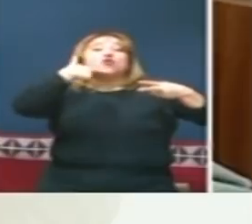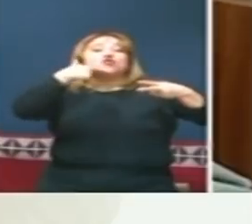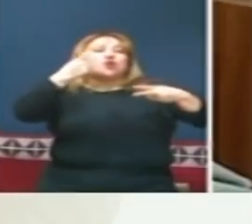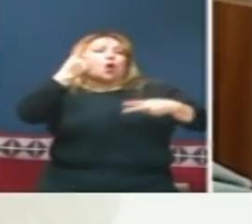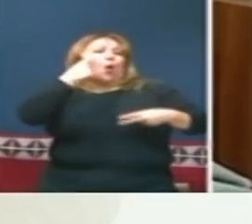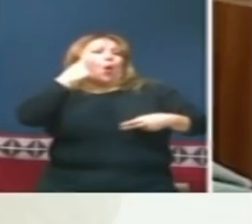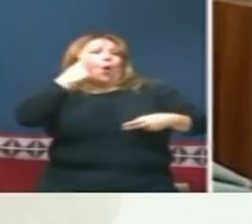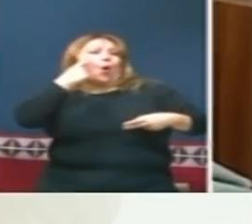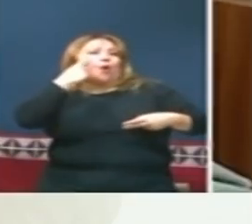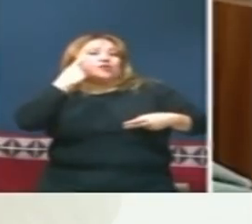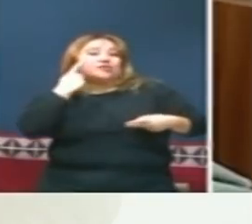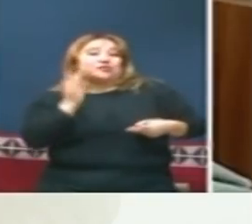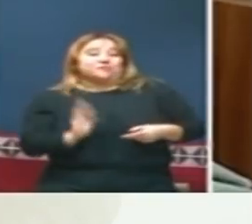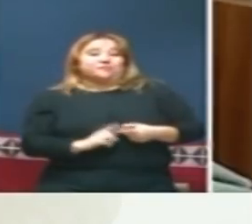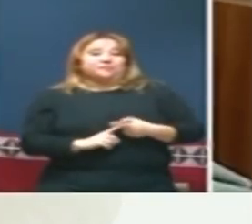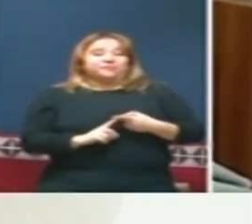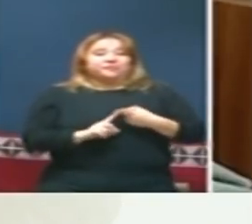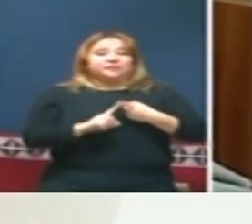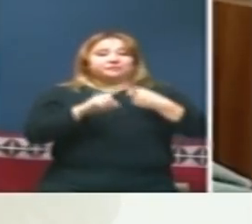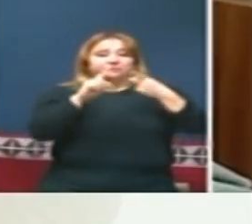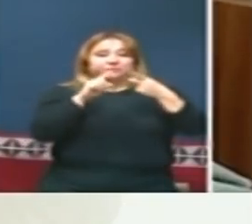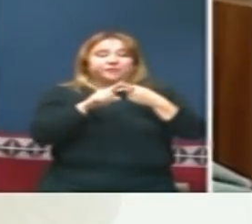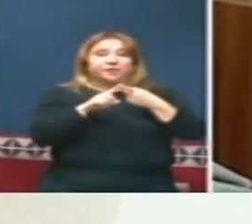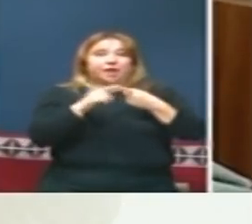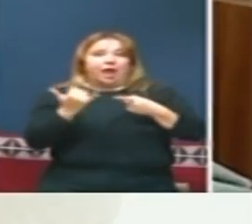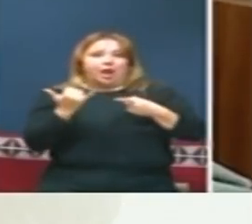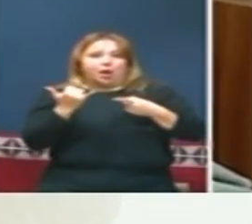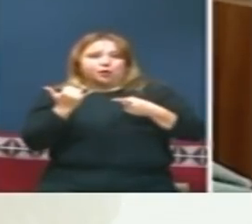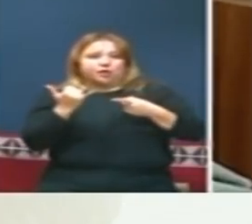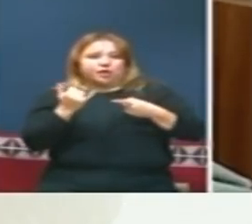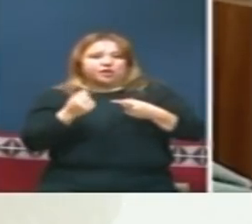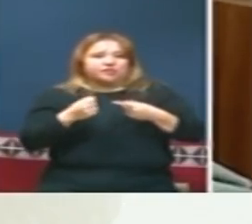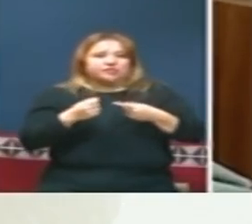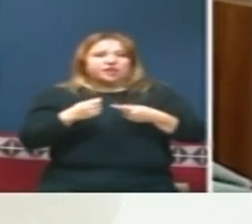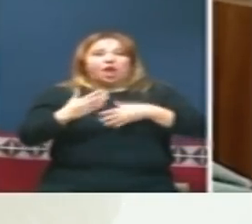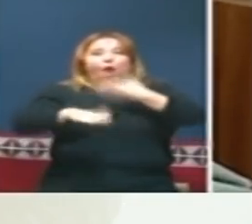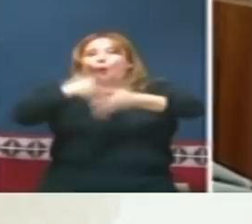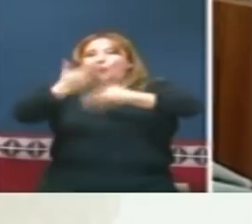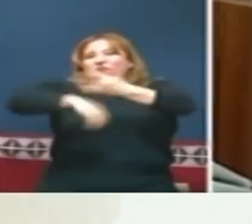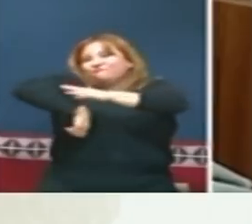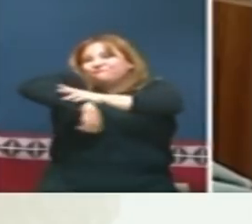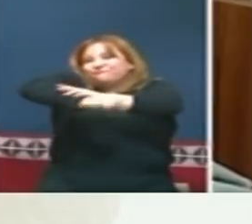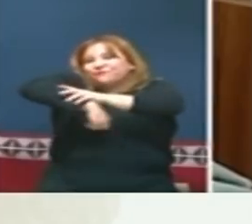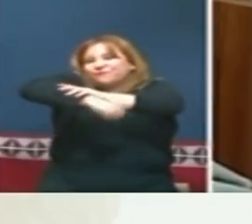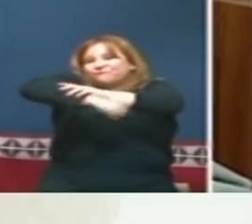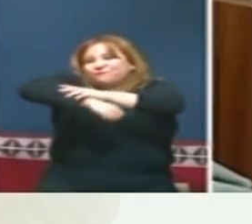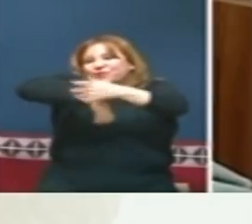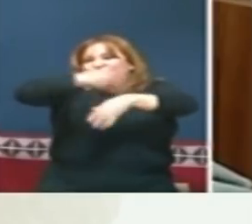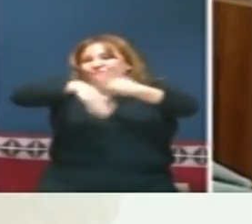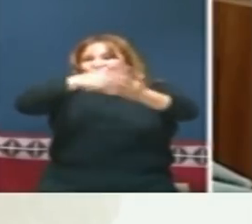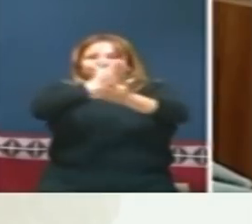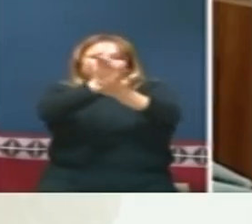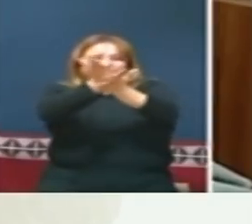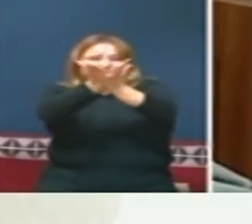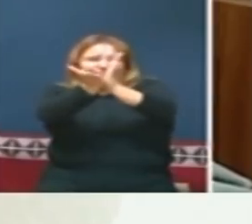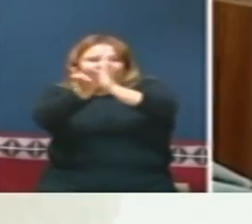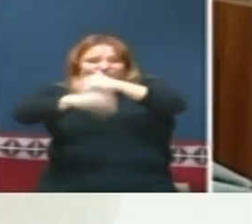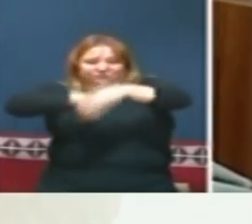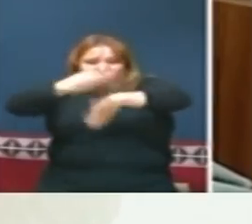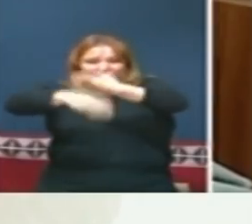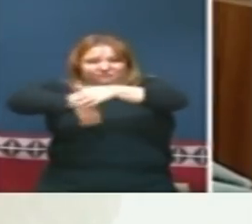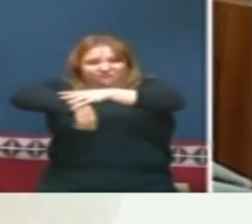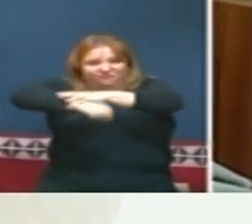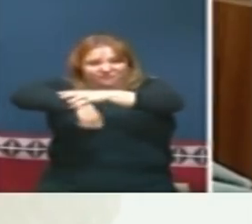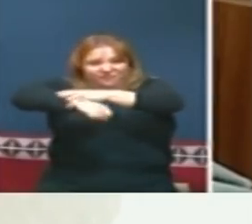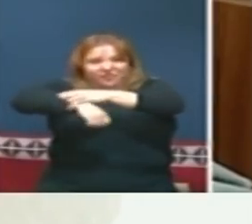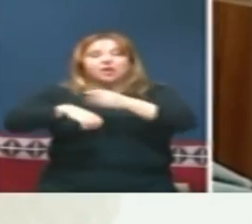conocí circunstancialmente en un campeonato de fútbol en la cancha del hospital que se llamaba. Él fue